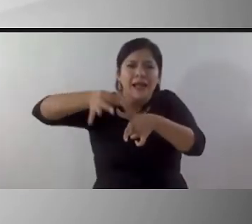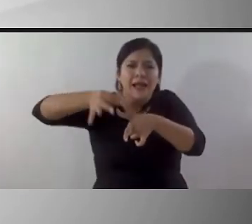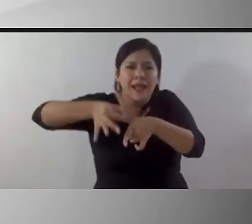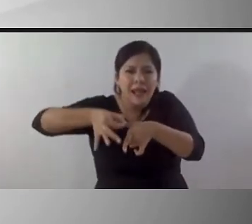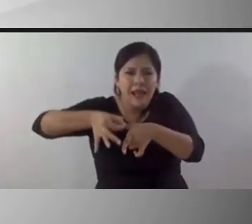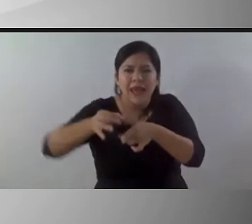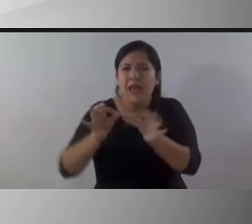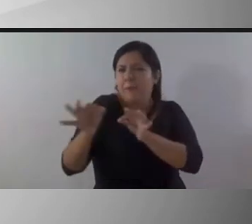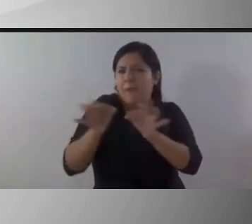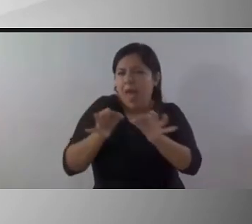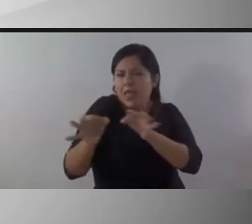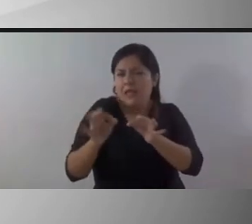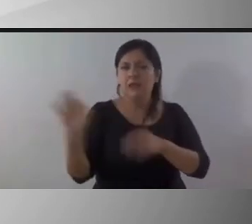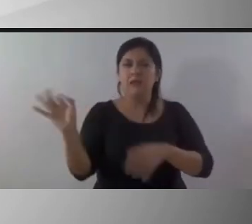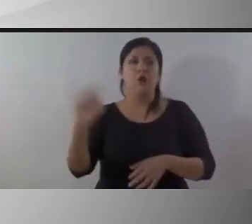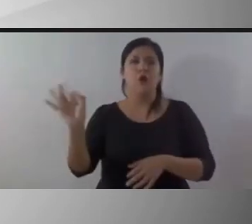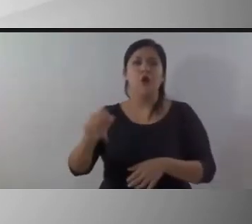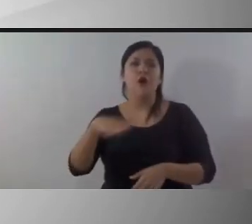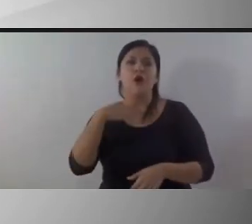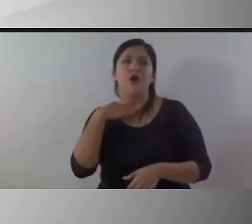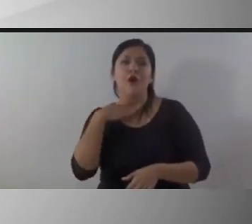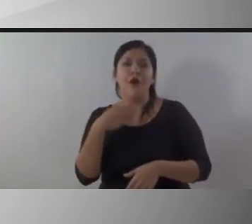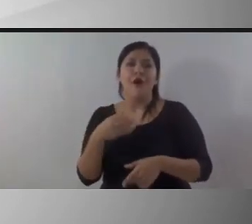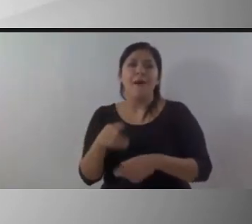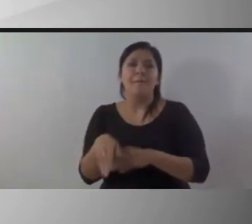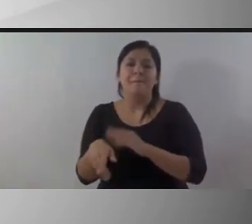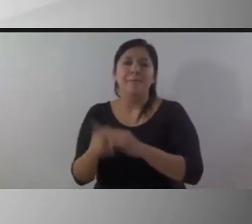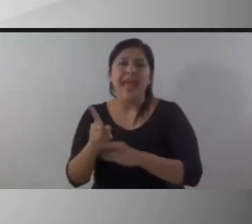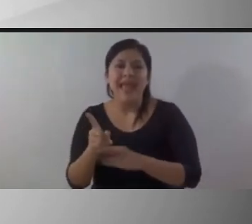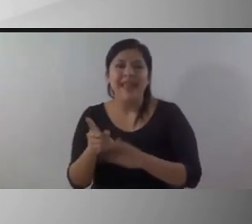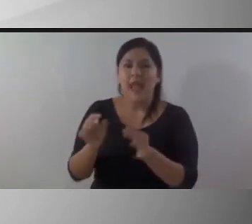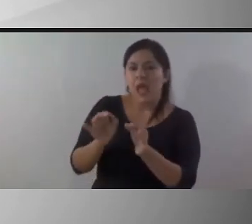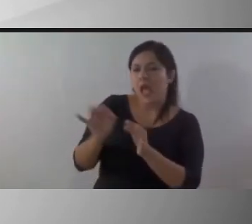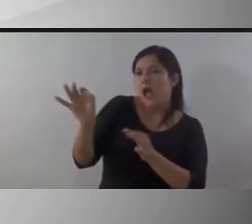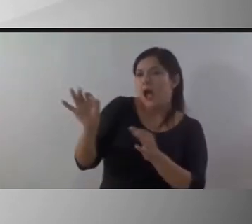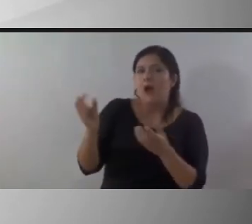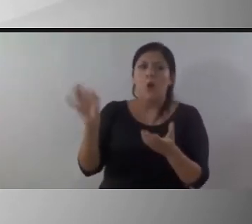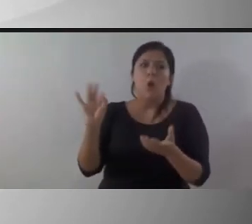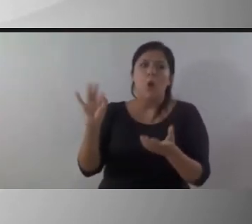pene, el que un cuerpo tenga vagina,